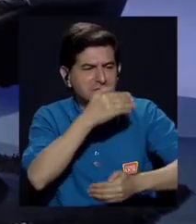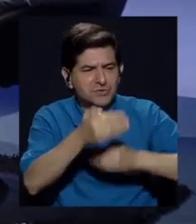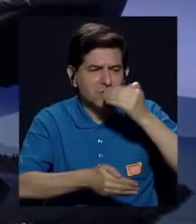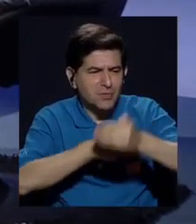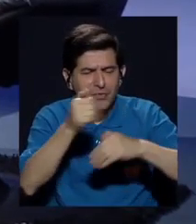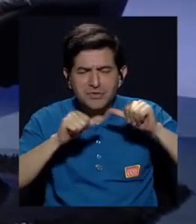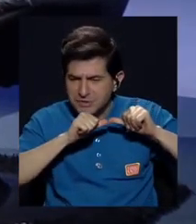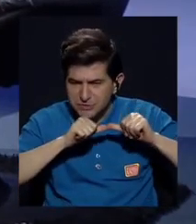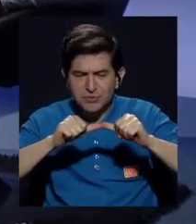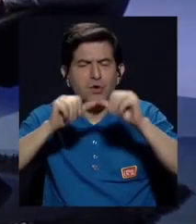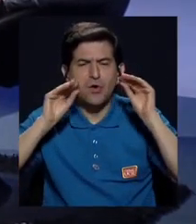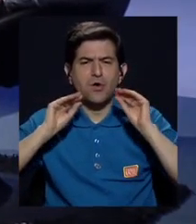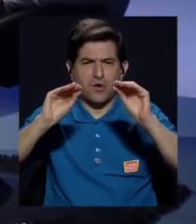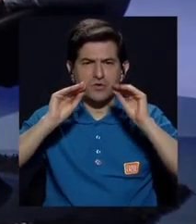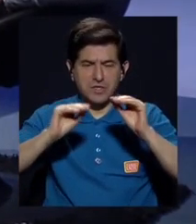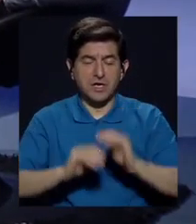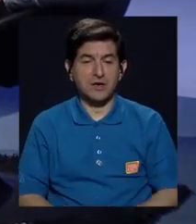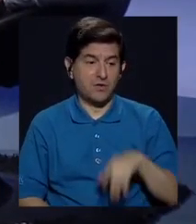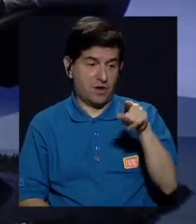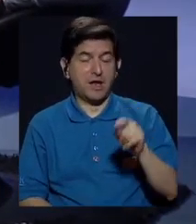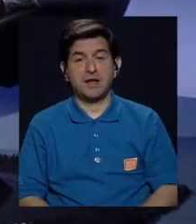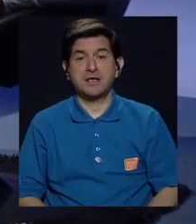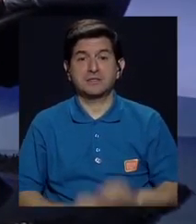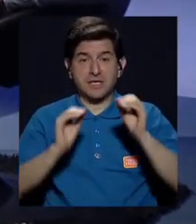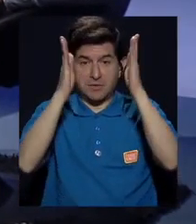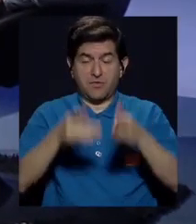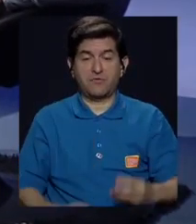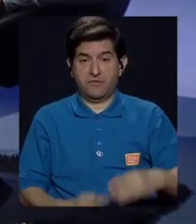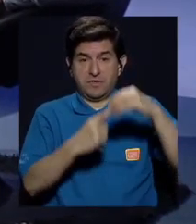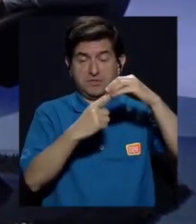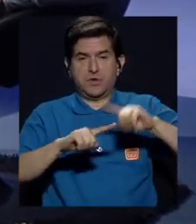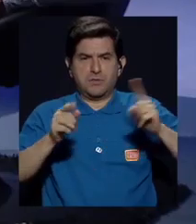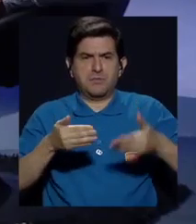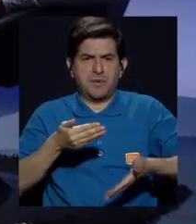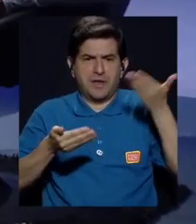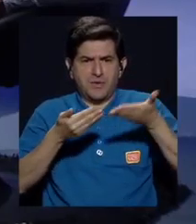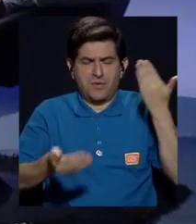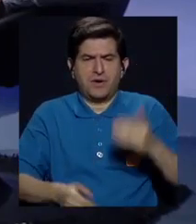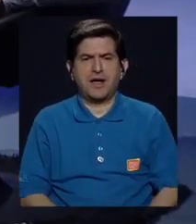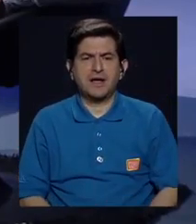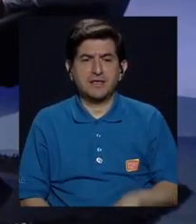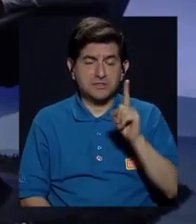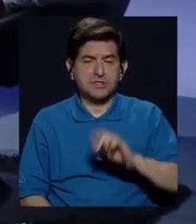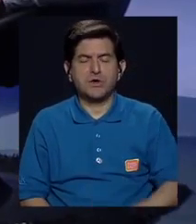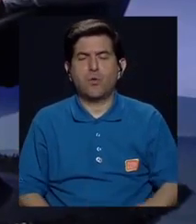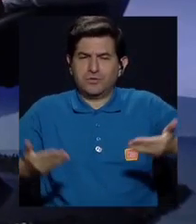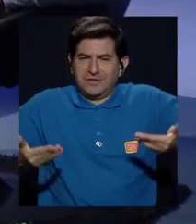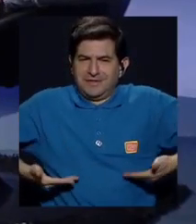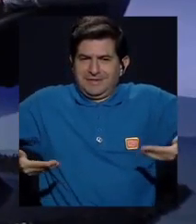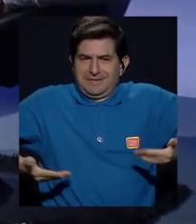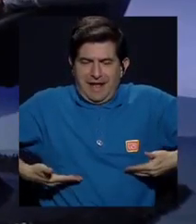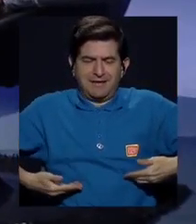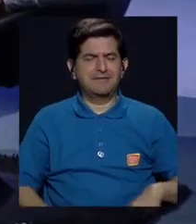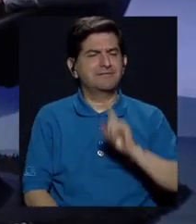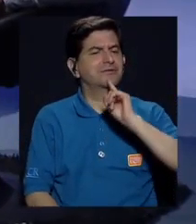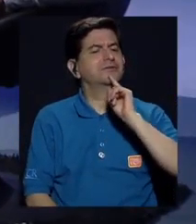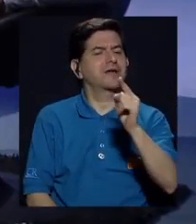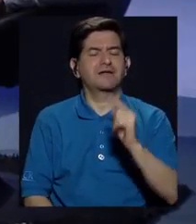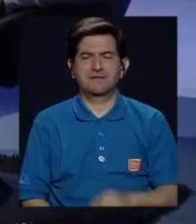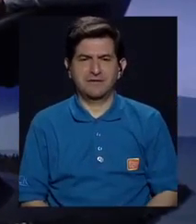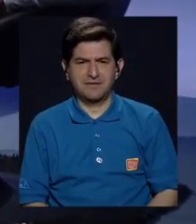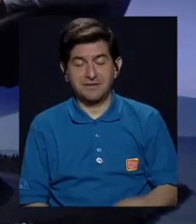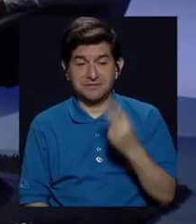perpetua, es el gran maestro, ¿verdad? Pero si lo vemos a manera casi disciplinaria, es un entrenador que tiene que estarle diciendo, si